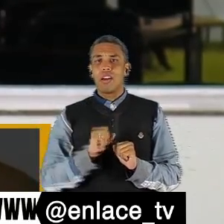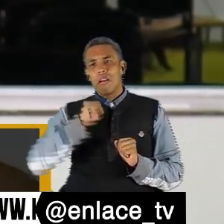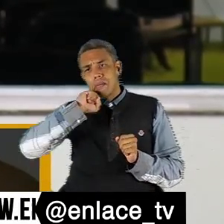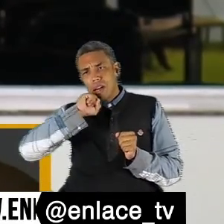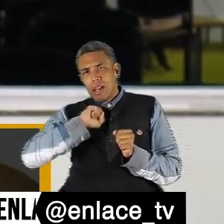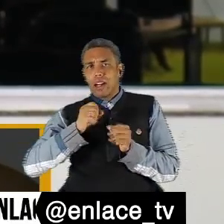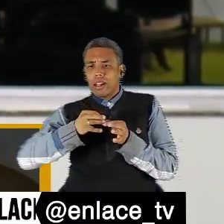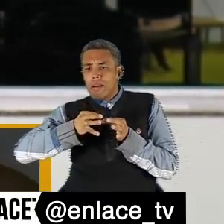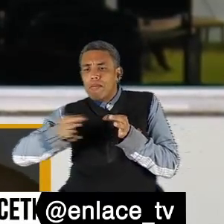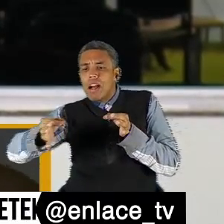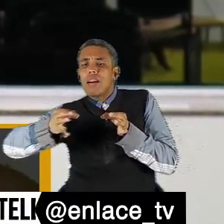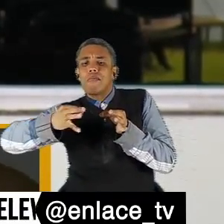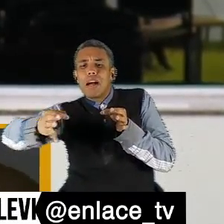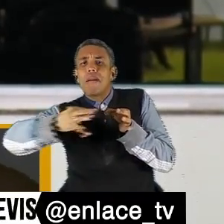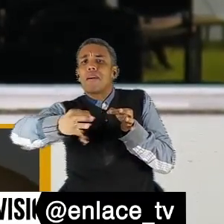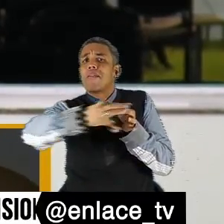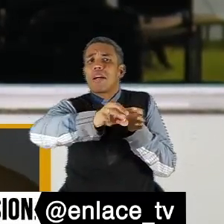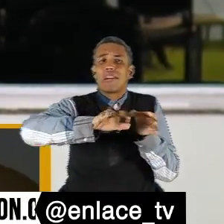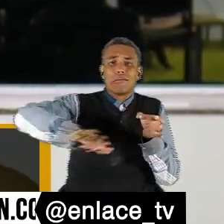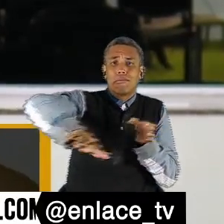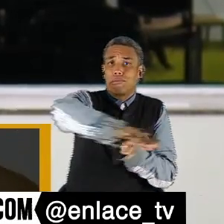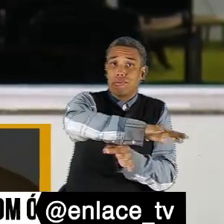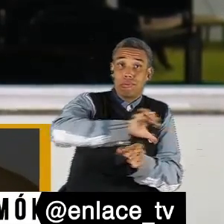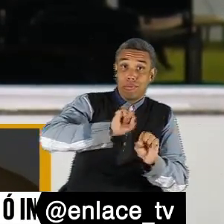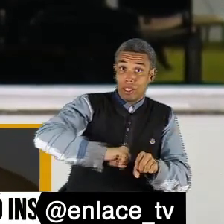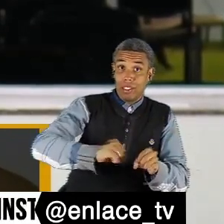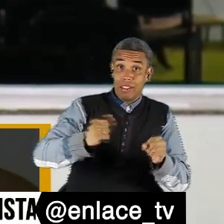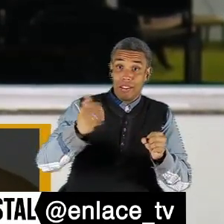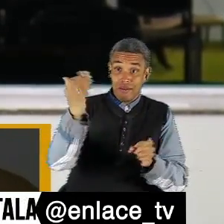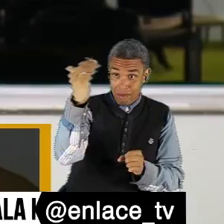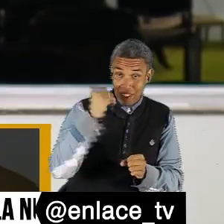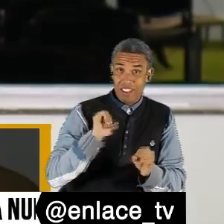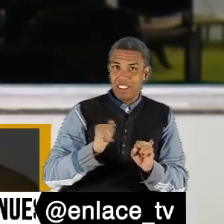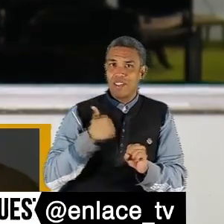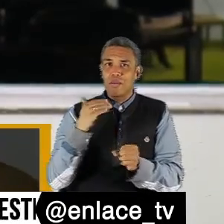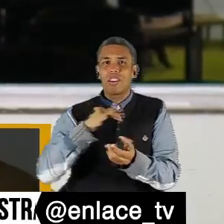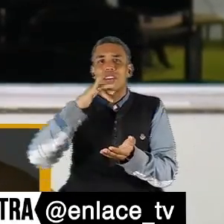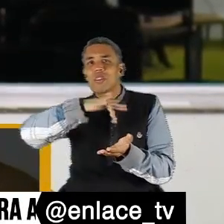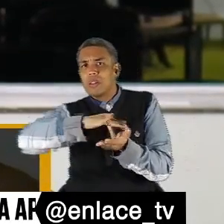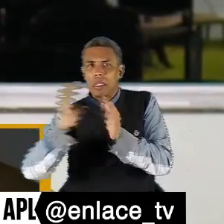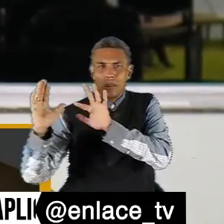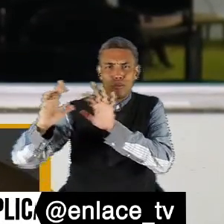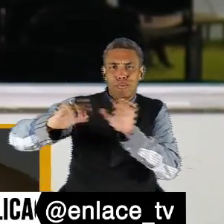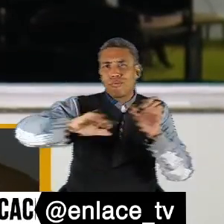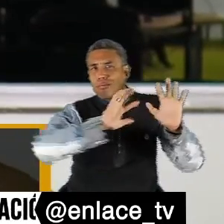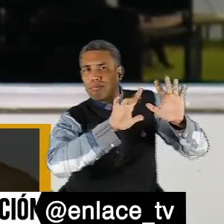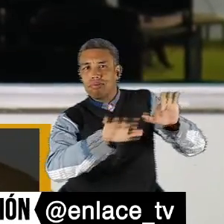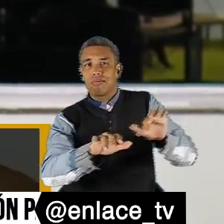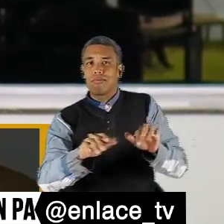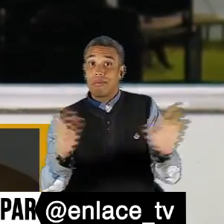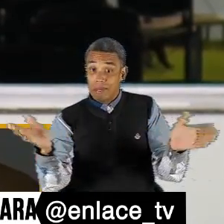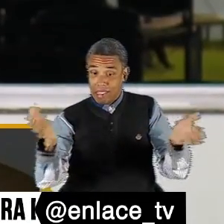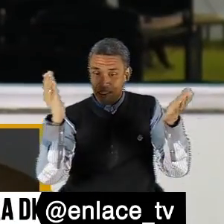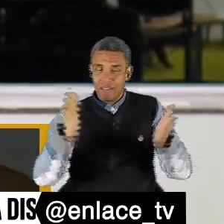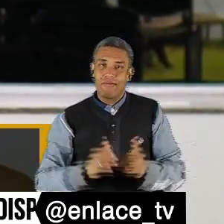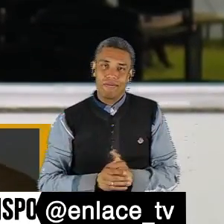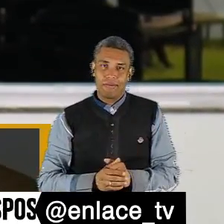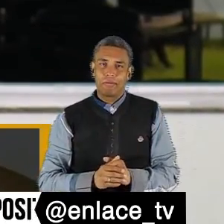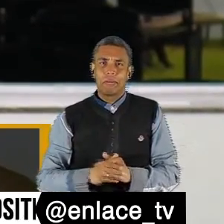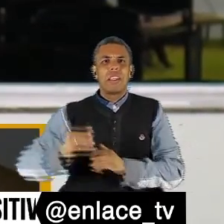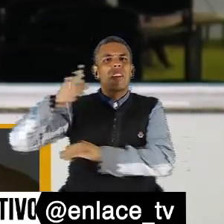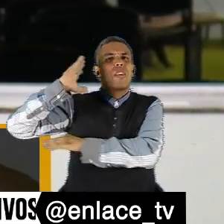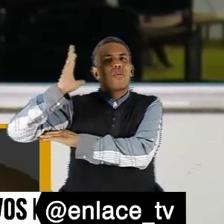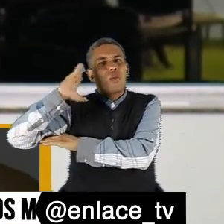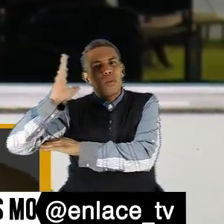Medio. Este año no se pueden perder Feriagro, la versión número 51. Tenemos dentro del marco de las